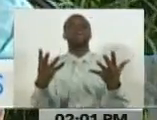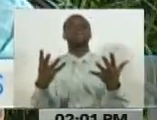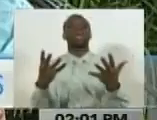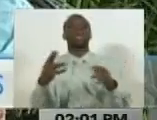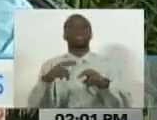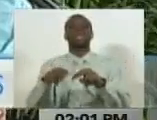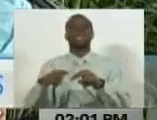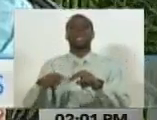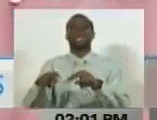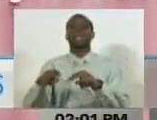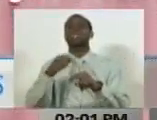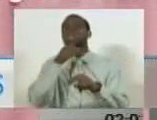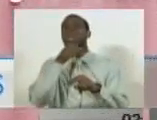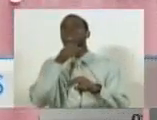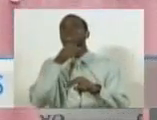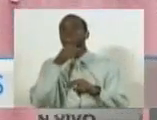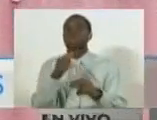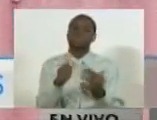3 nietos y 6 nietas.